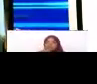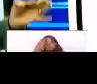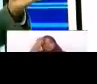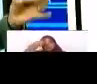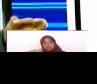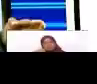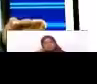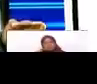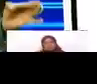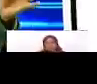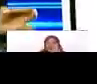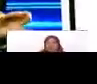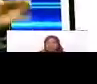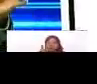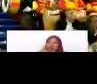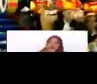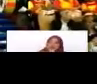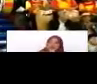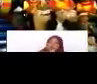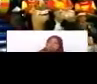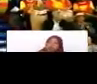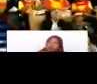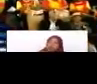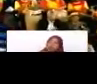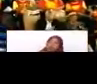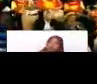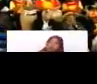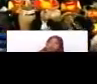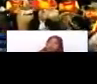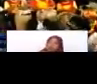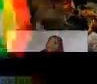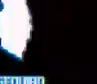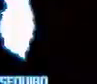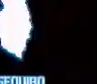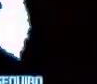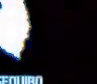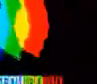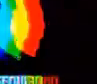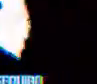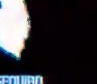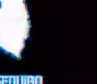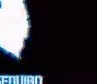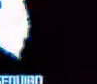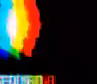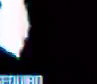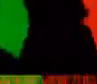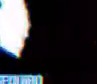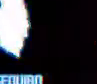Ginebra se restablecerán los derechos soberanos de Venezuela sobre el Esequibo.